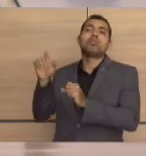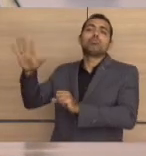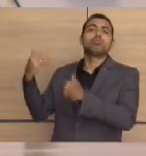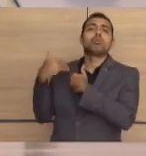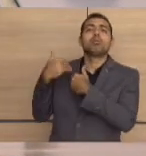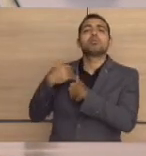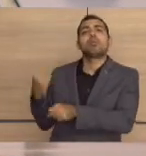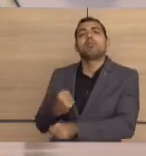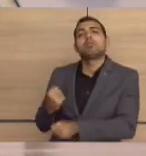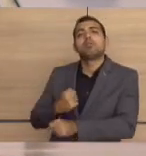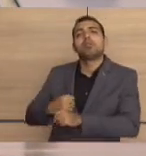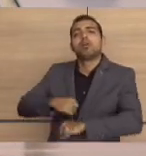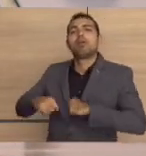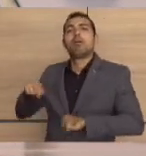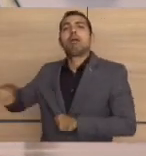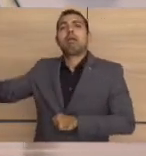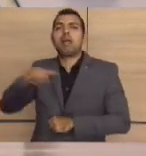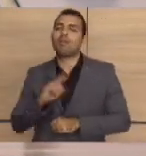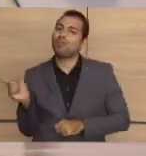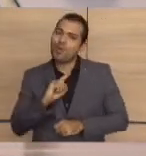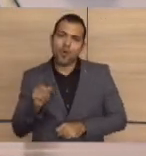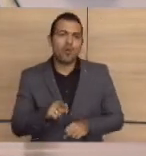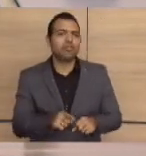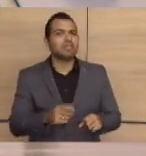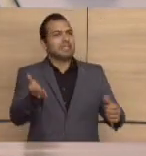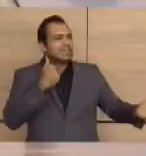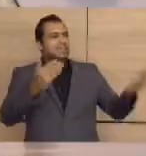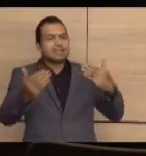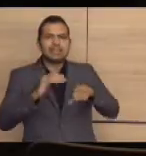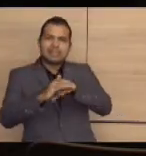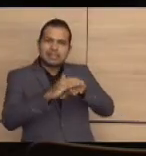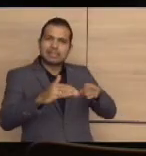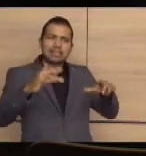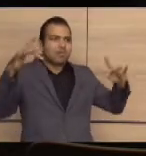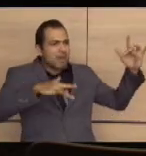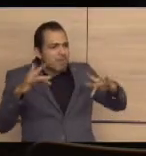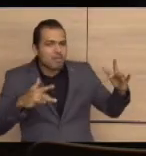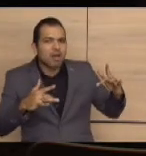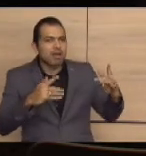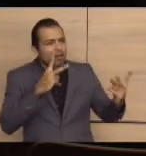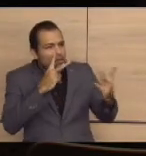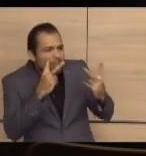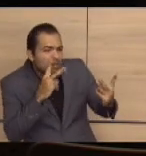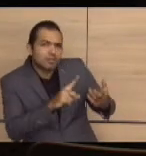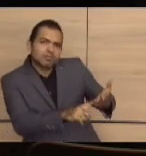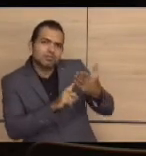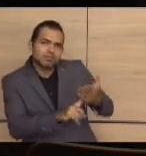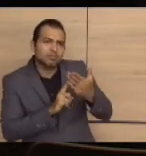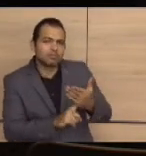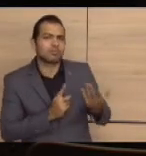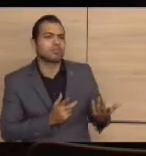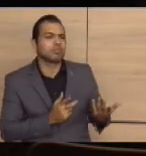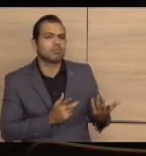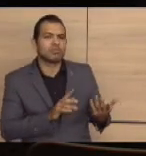es un ejercicio de conversación permanente, de identificación, de lograr visibilizar, de lograr transitar